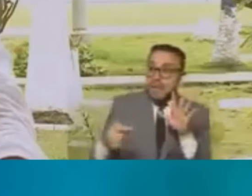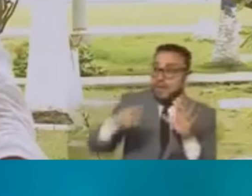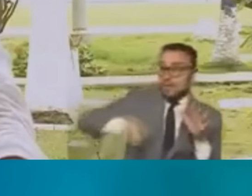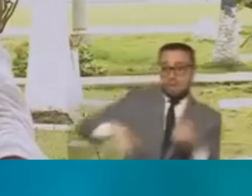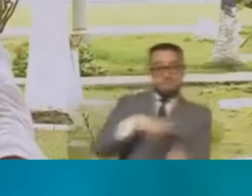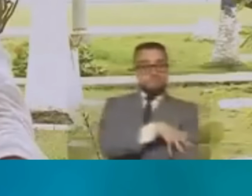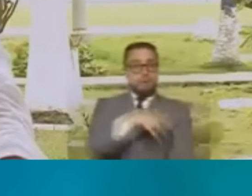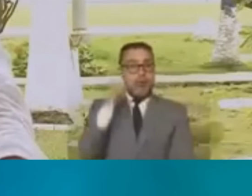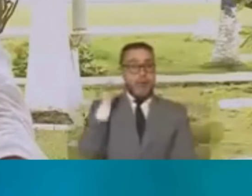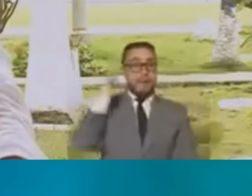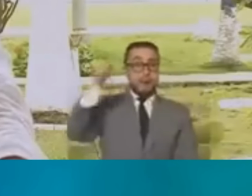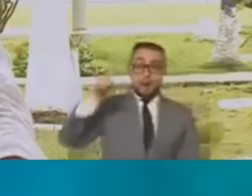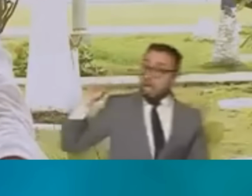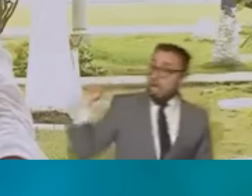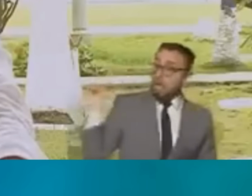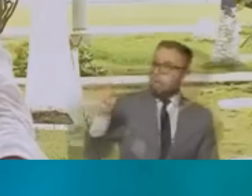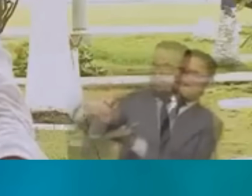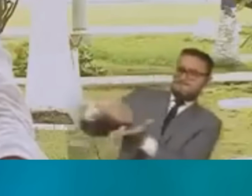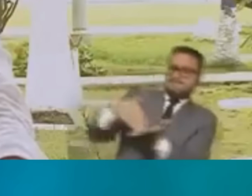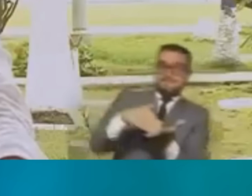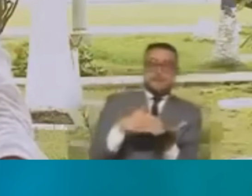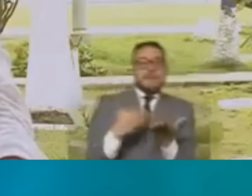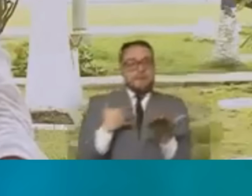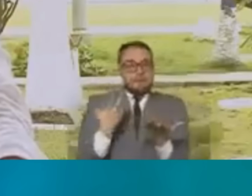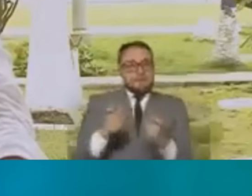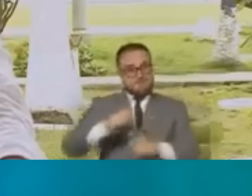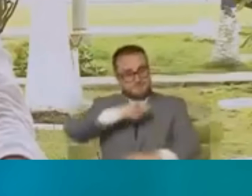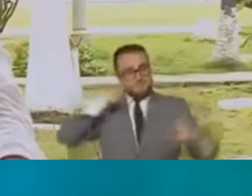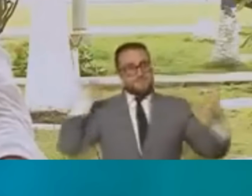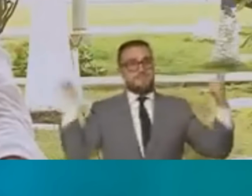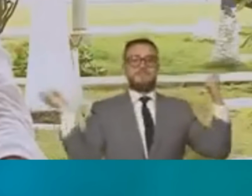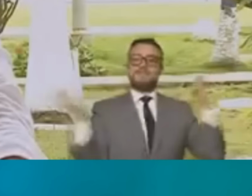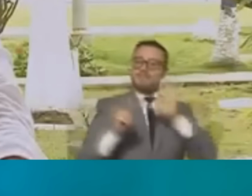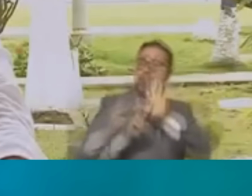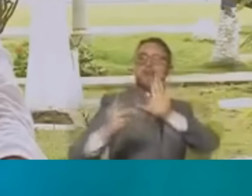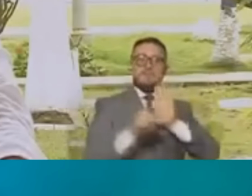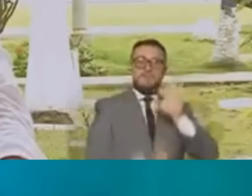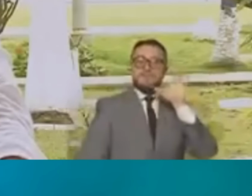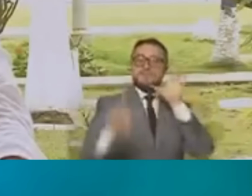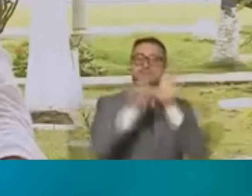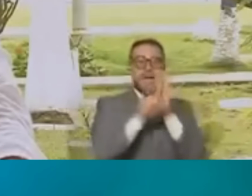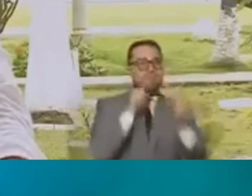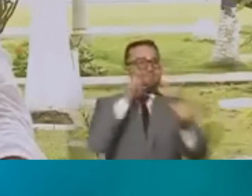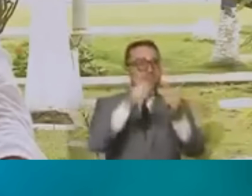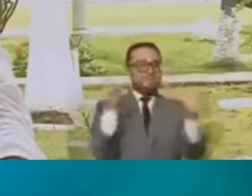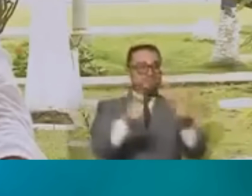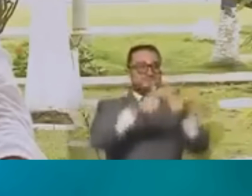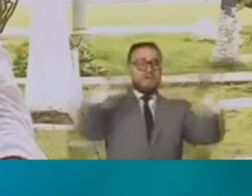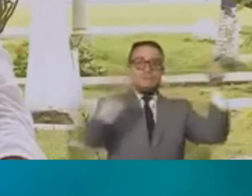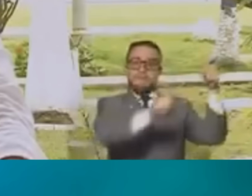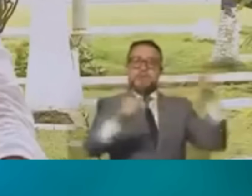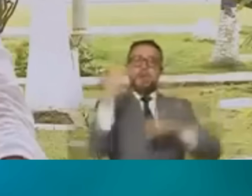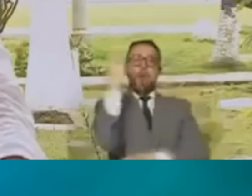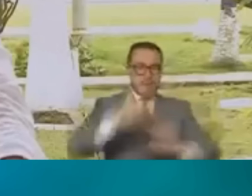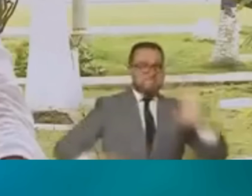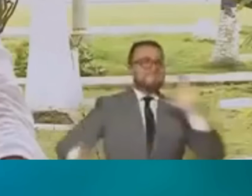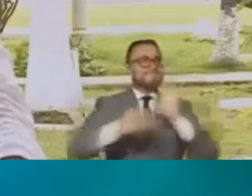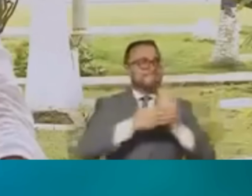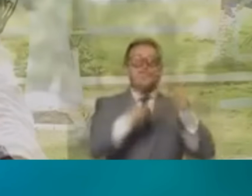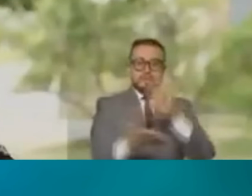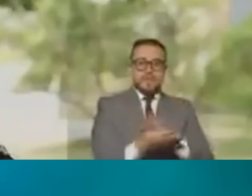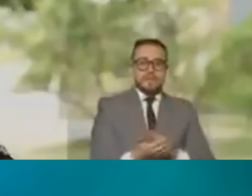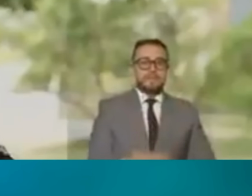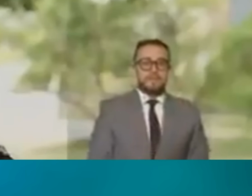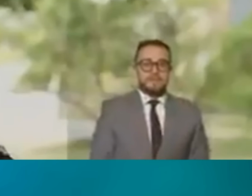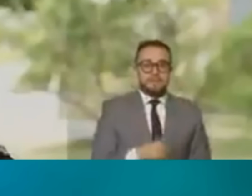remover las bases del poder político en el país y trato de abrirle paso a las reformas que benefician a las mayorías de Colombia y garantizan la